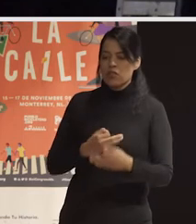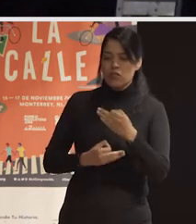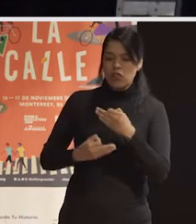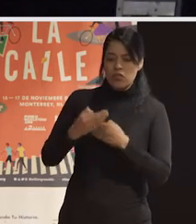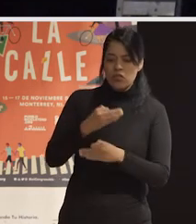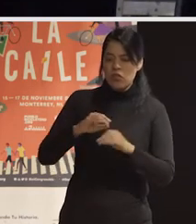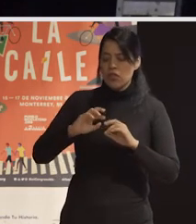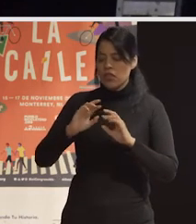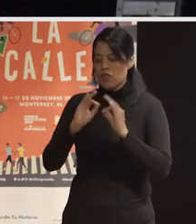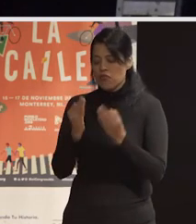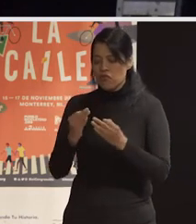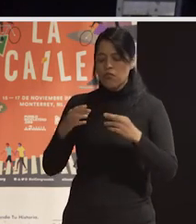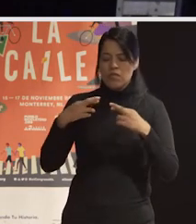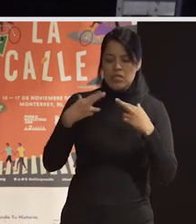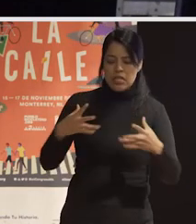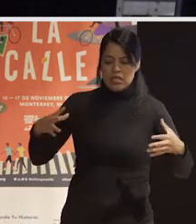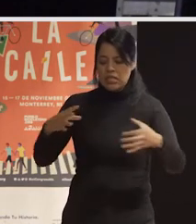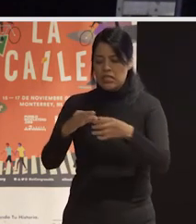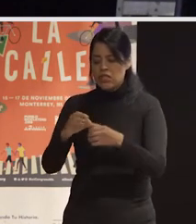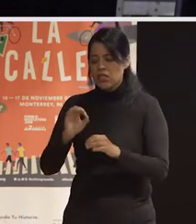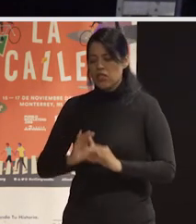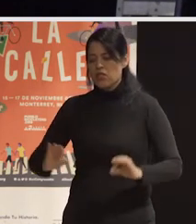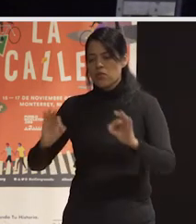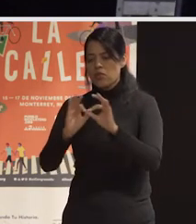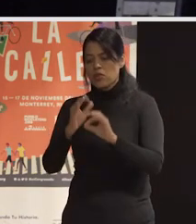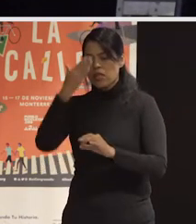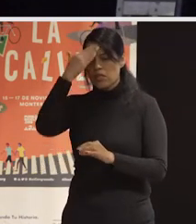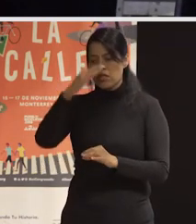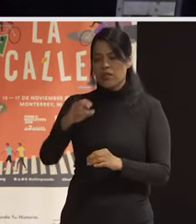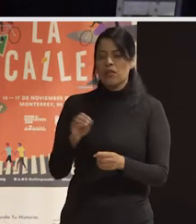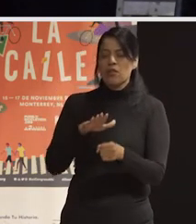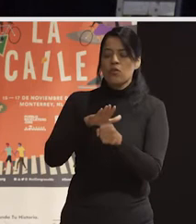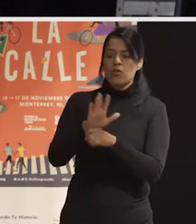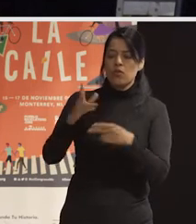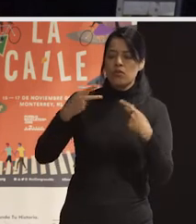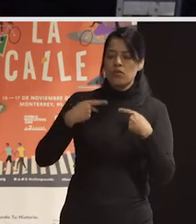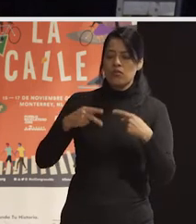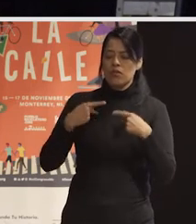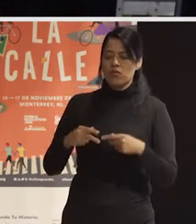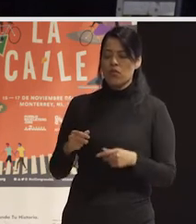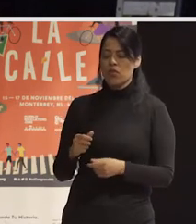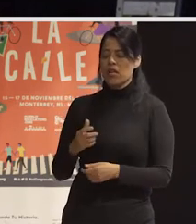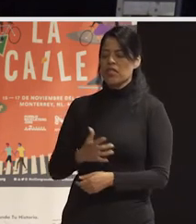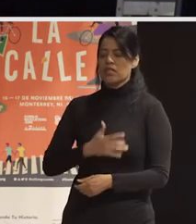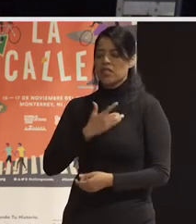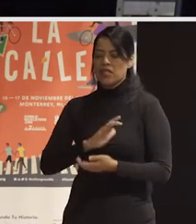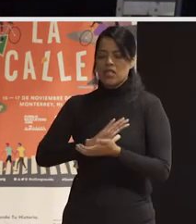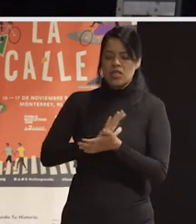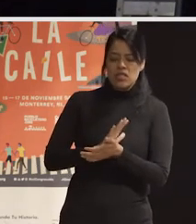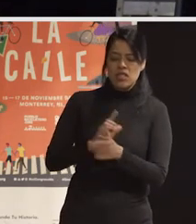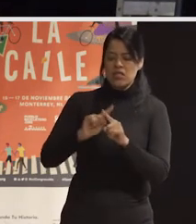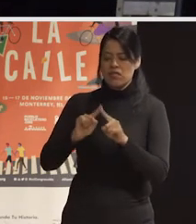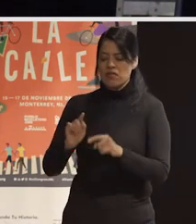las formas de dominación están vinculadas y es importante reconocer cuáles de las personas en nuestras sociedades experimentan discriminaciones múltiples